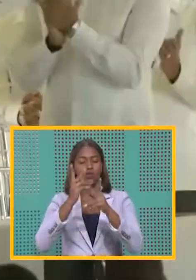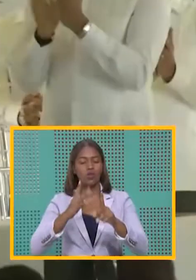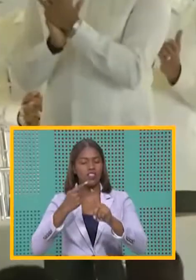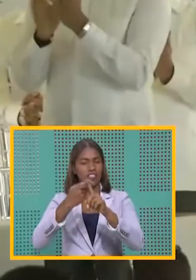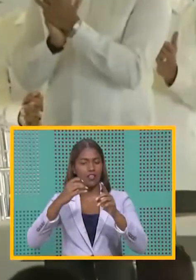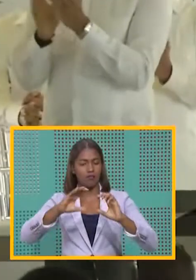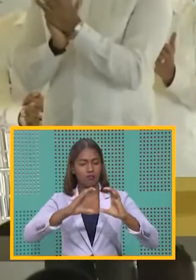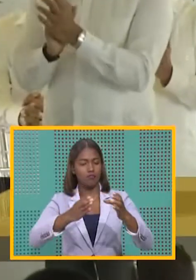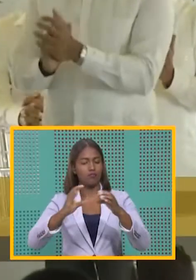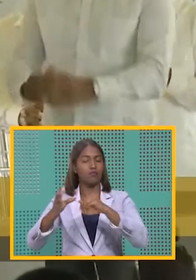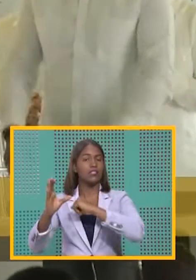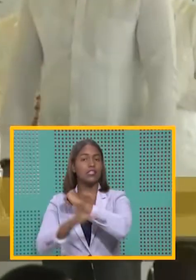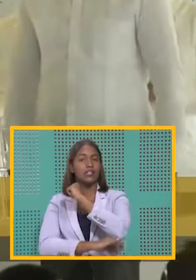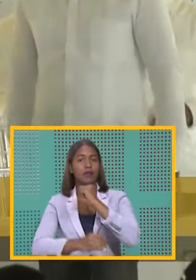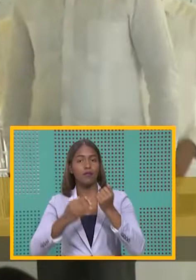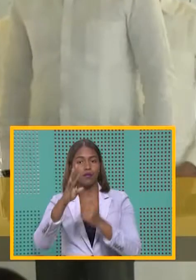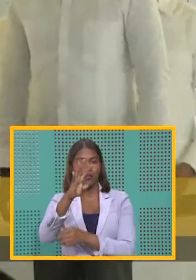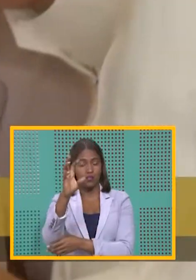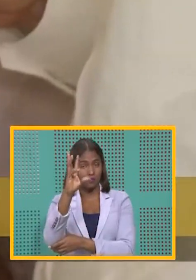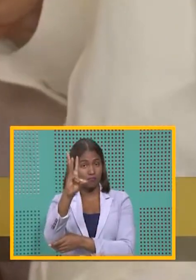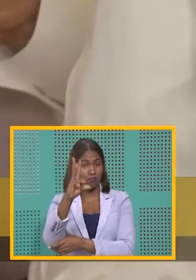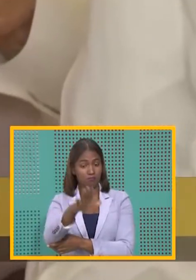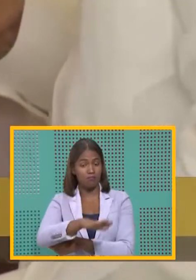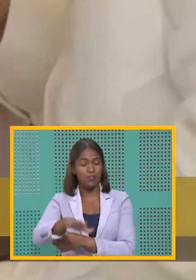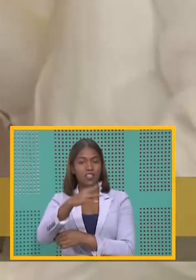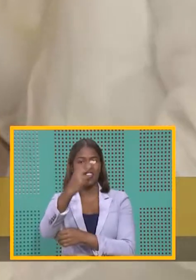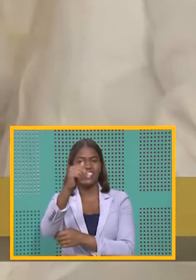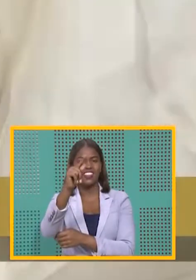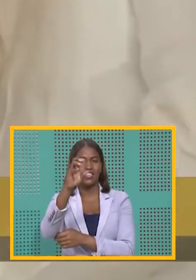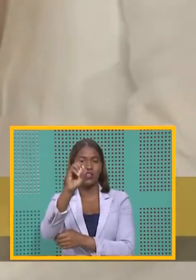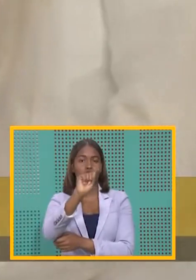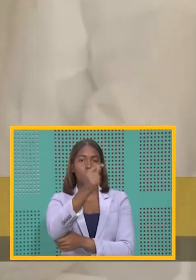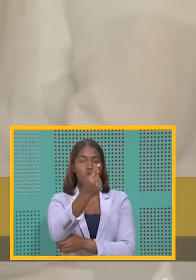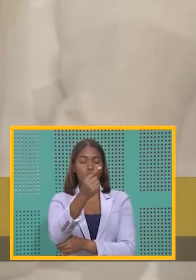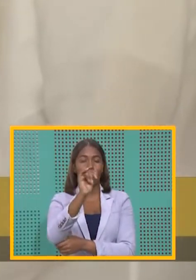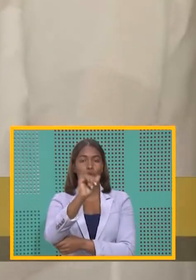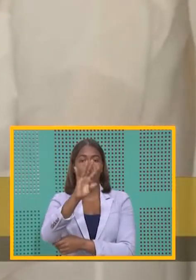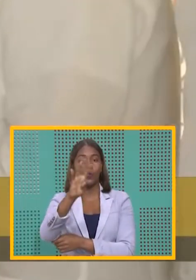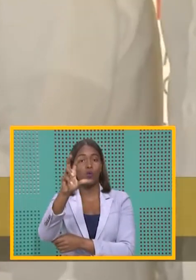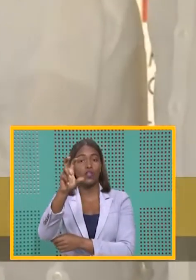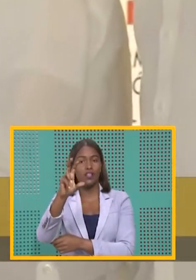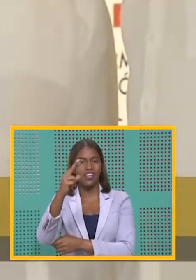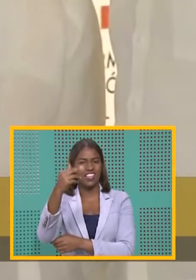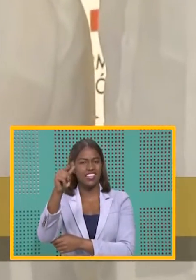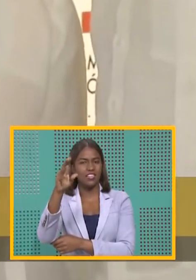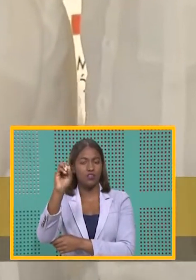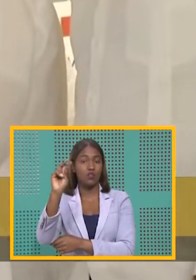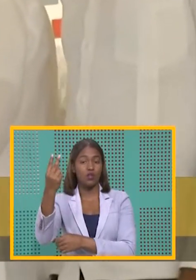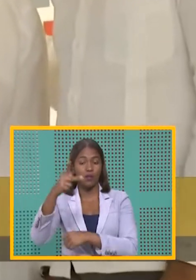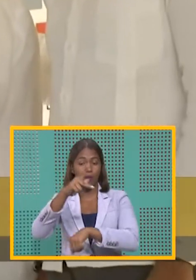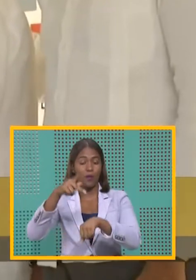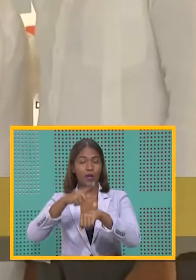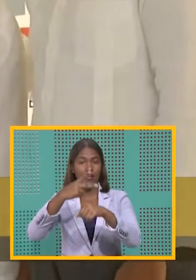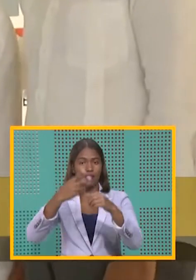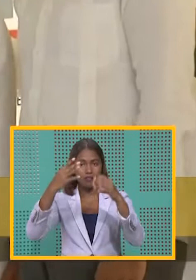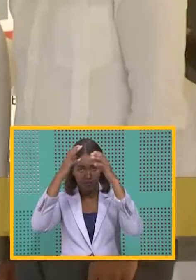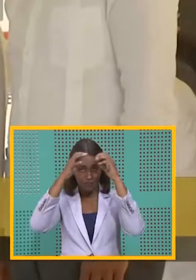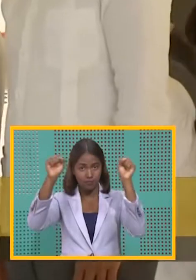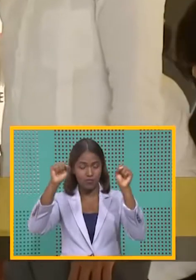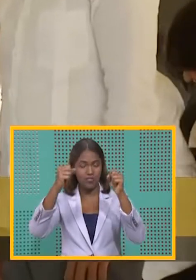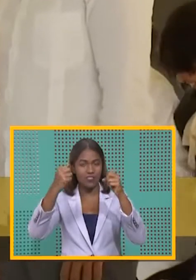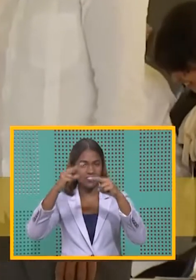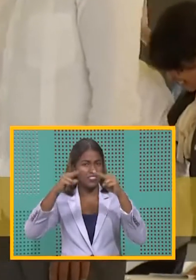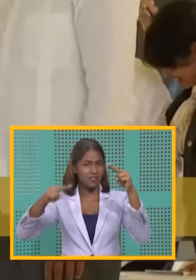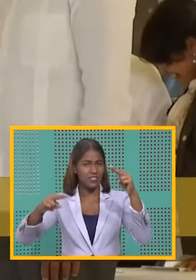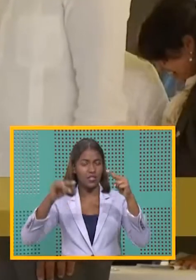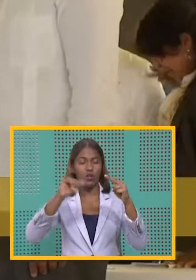de los asentamientos campesinos 406, Los Atillos 1 y 430, Los Atillos 2 en provincia Hato Mayor y el 182